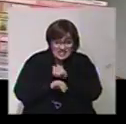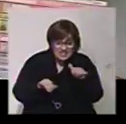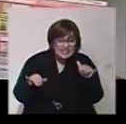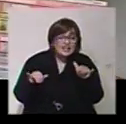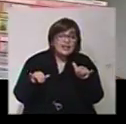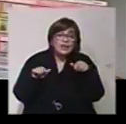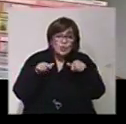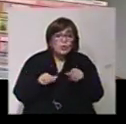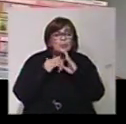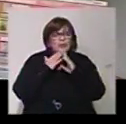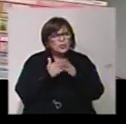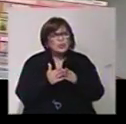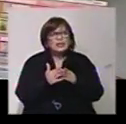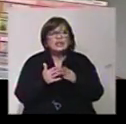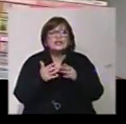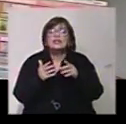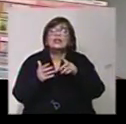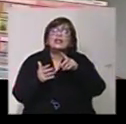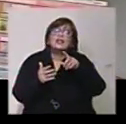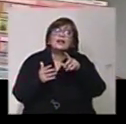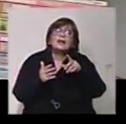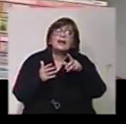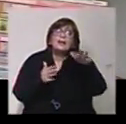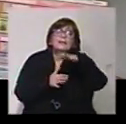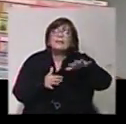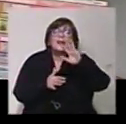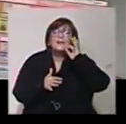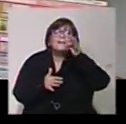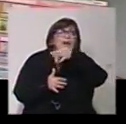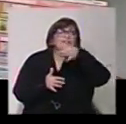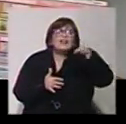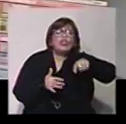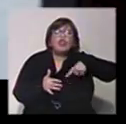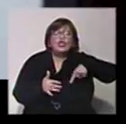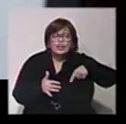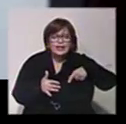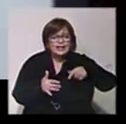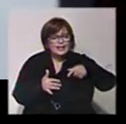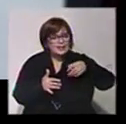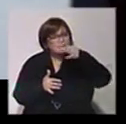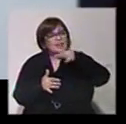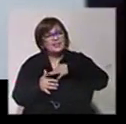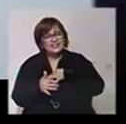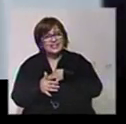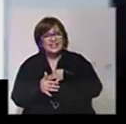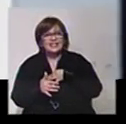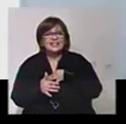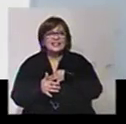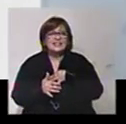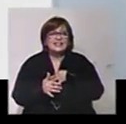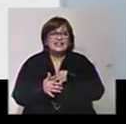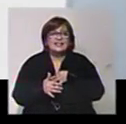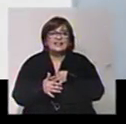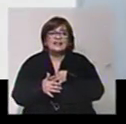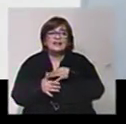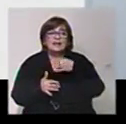con esta pregunta, ¿no? Que es, ¿dónde queda el paraíso? Y él contesta, él dice, Bali no está